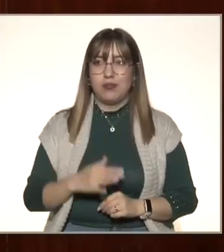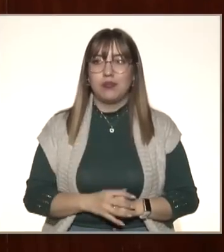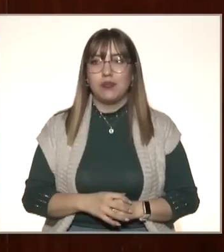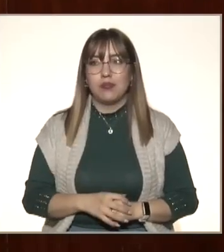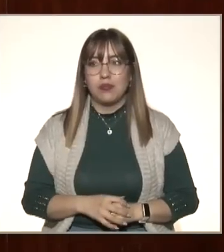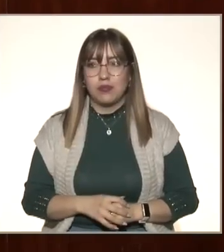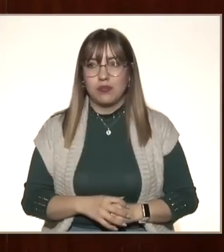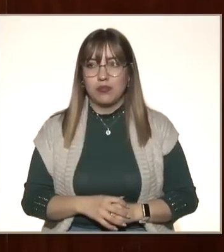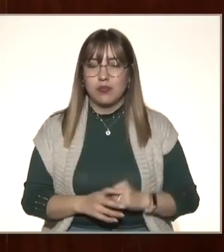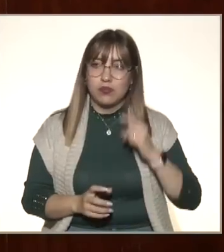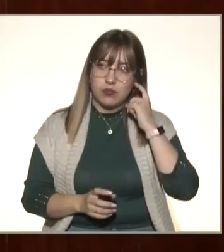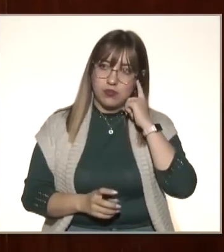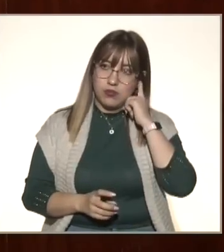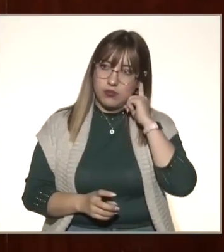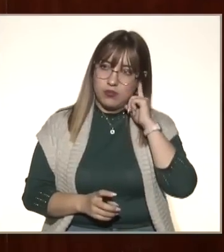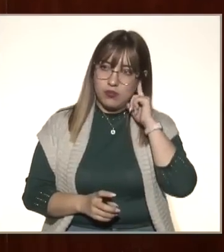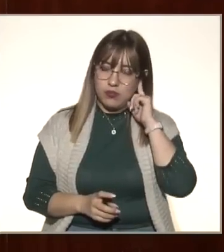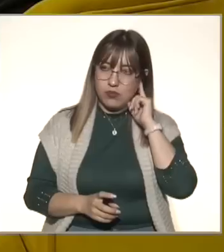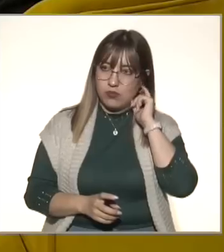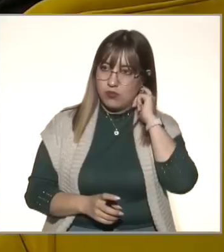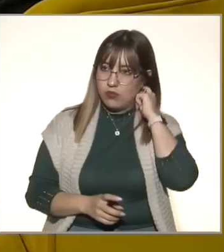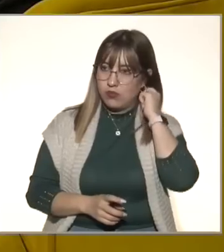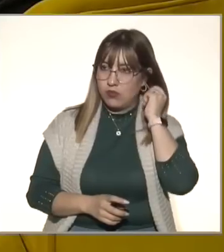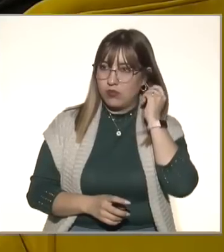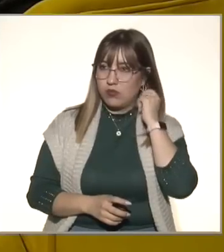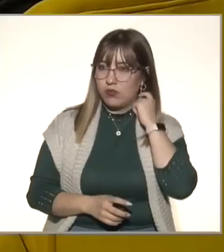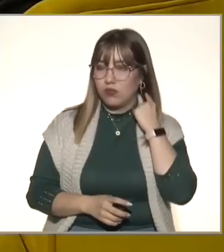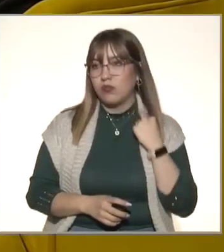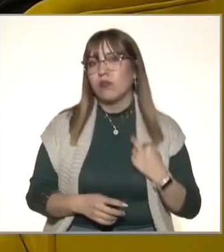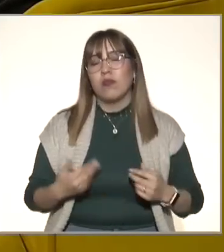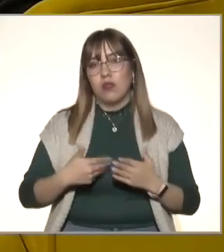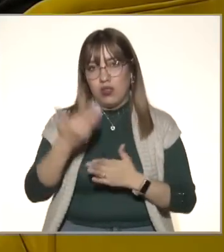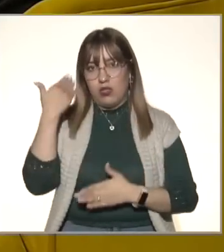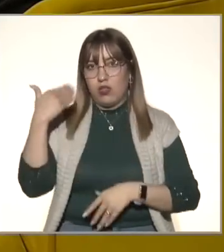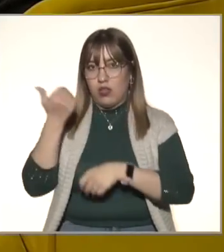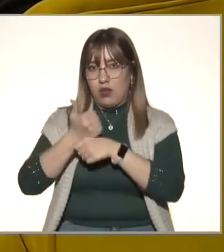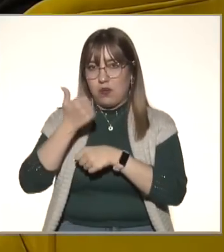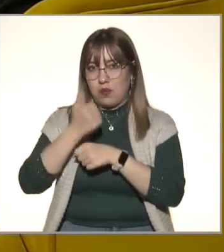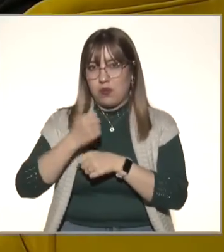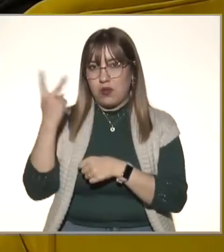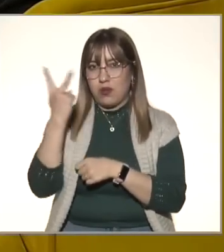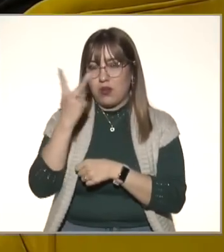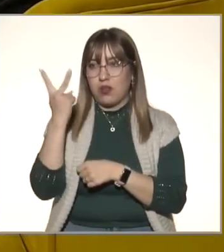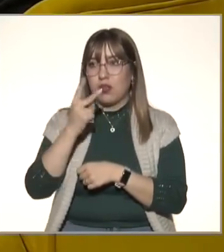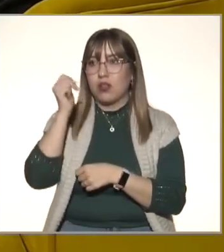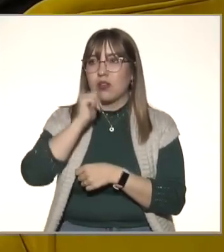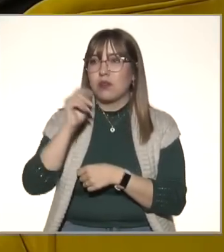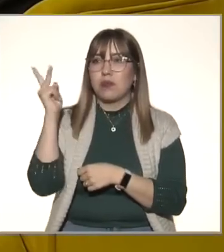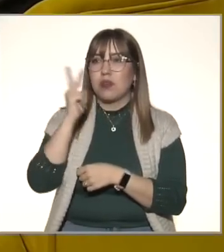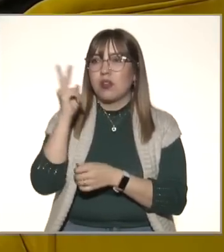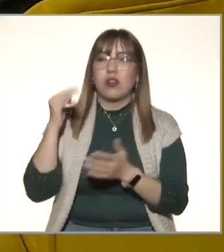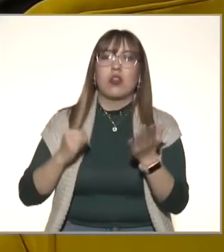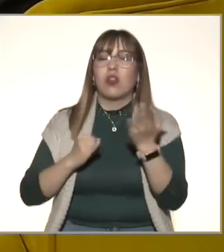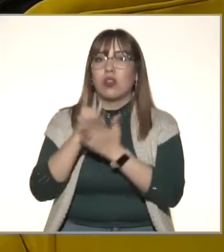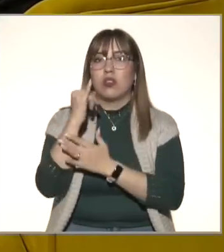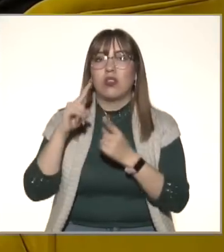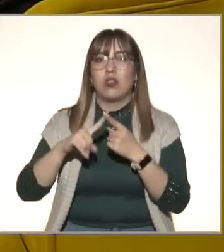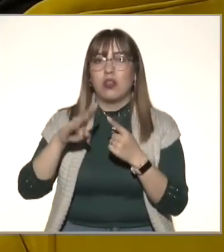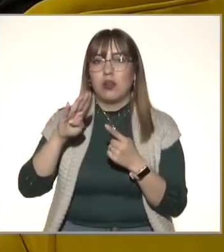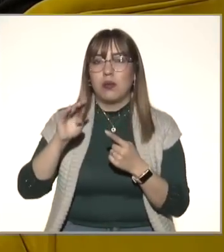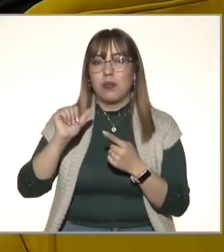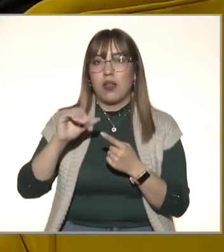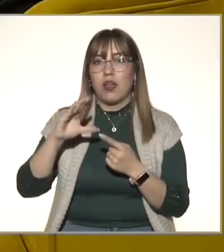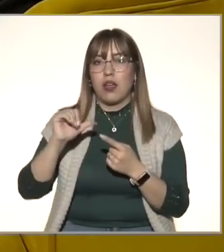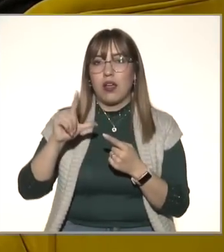pasaba la Navidad con mis abuelos, ellos siempre decían bacalao y romeritos, ¿no? Es como la petición de